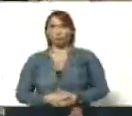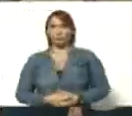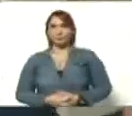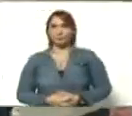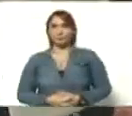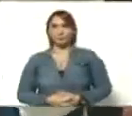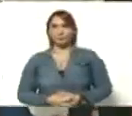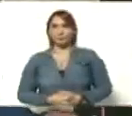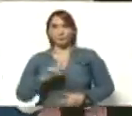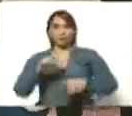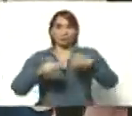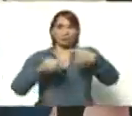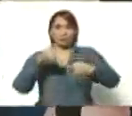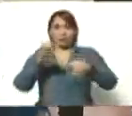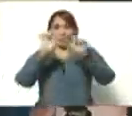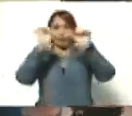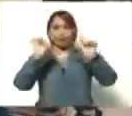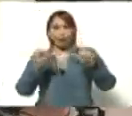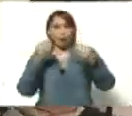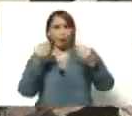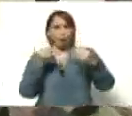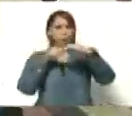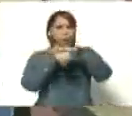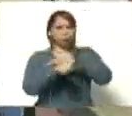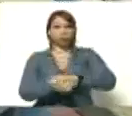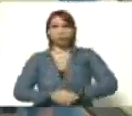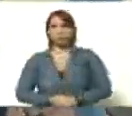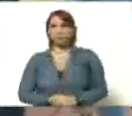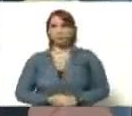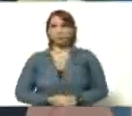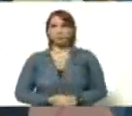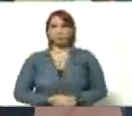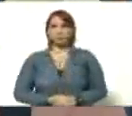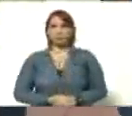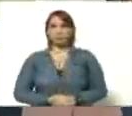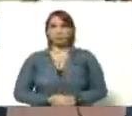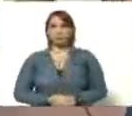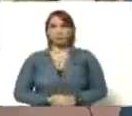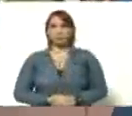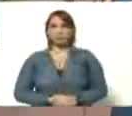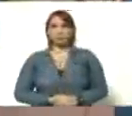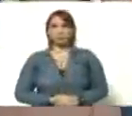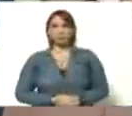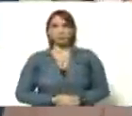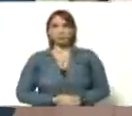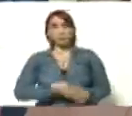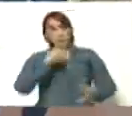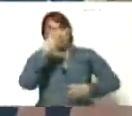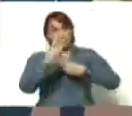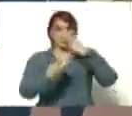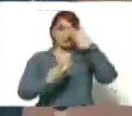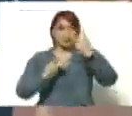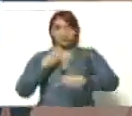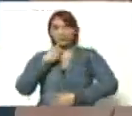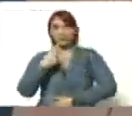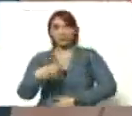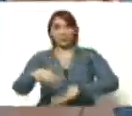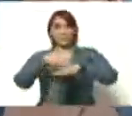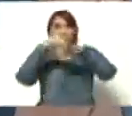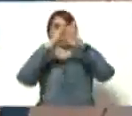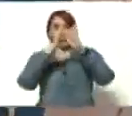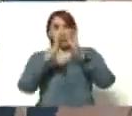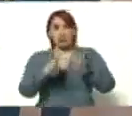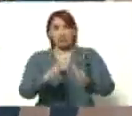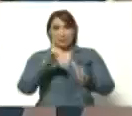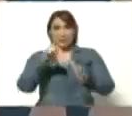luego el sistema, cómo ingresan, y bueno, van allí, como dijo la ministra Yelixe, se les asigna, qué